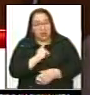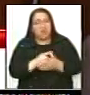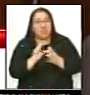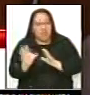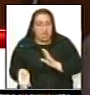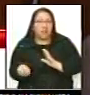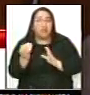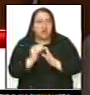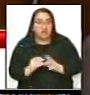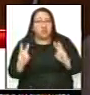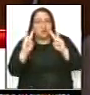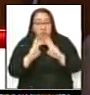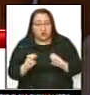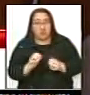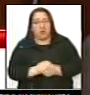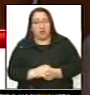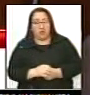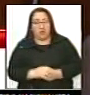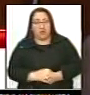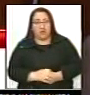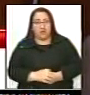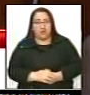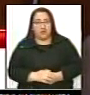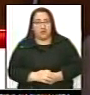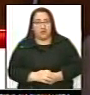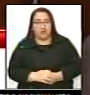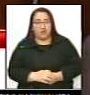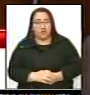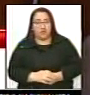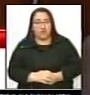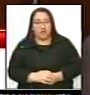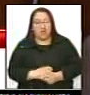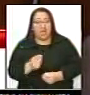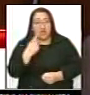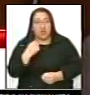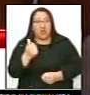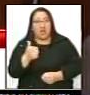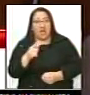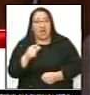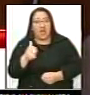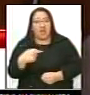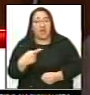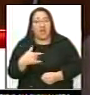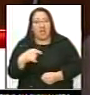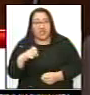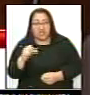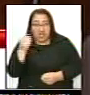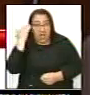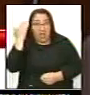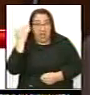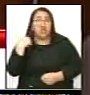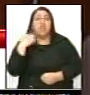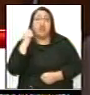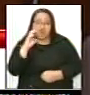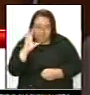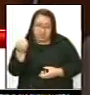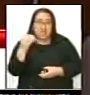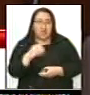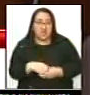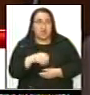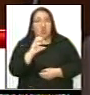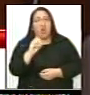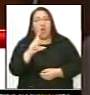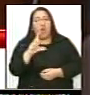incluya en calidad de investigados por delitos de colusión agravada y negociación incompatible al señor Alan García Pérez. Hemos dicho que hay que incluir en